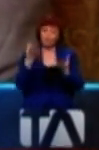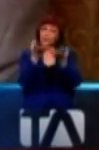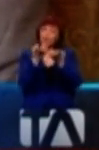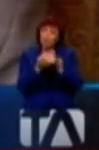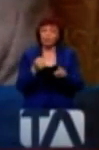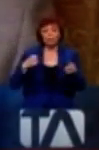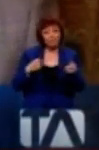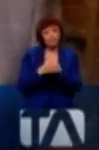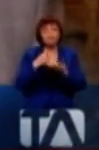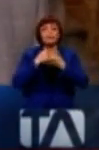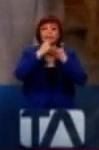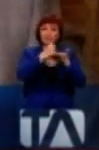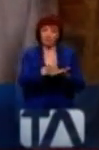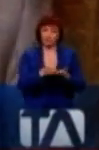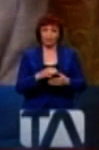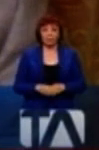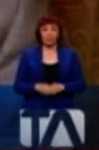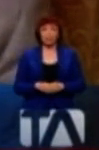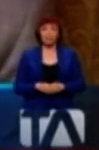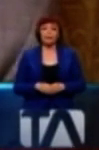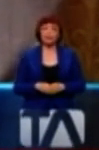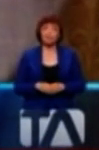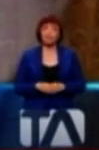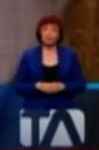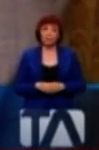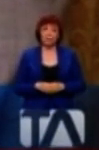forjar deportistas y de repente por la tranquera,